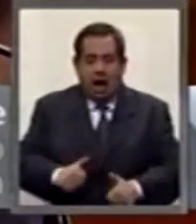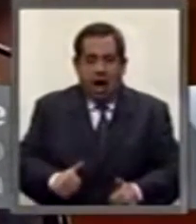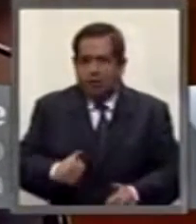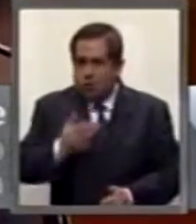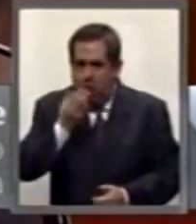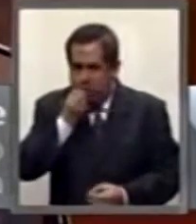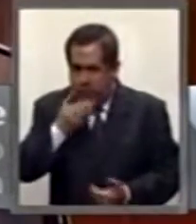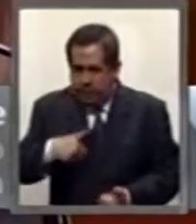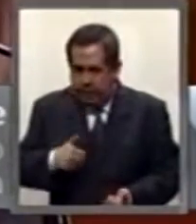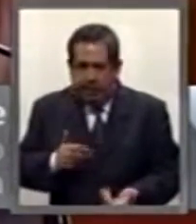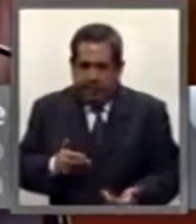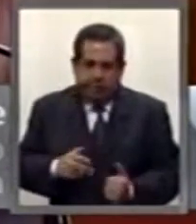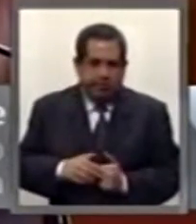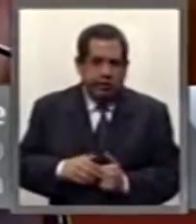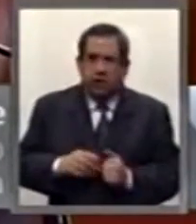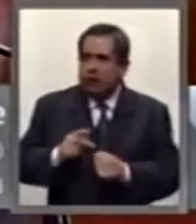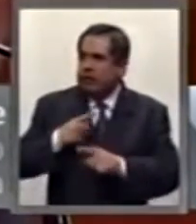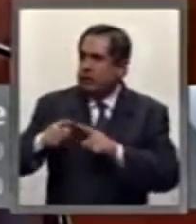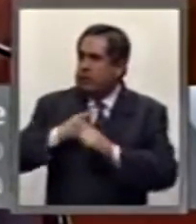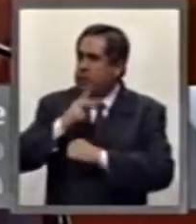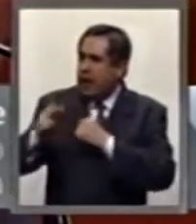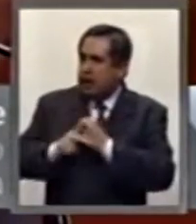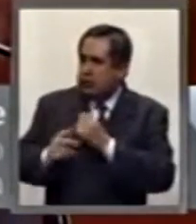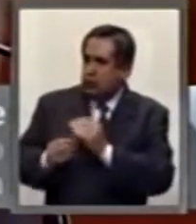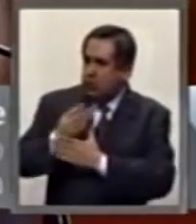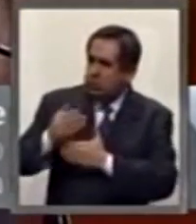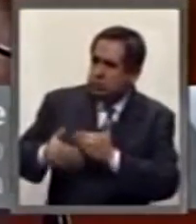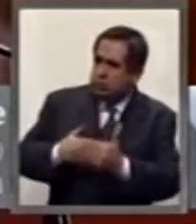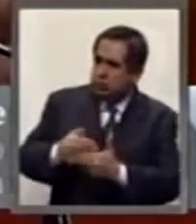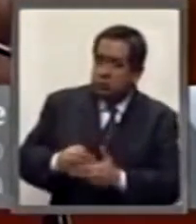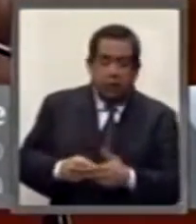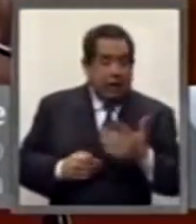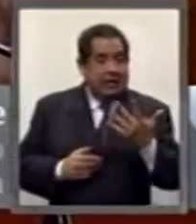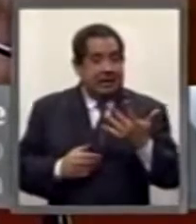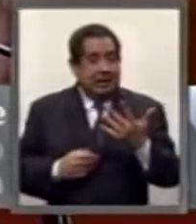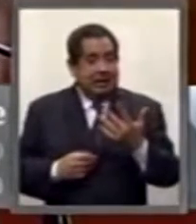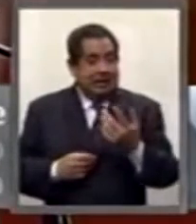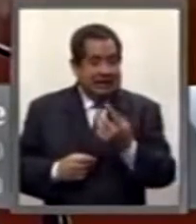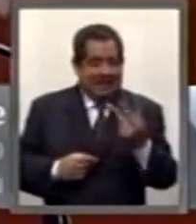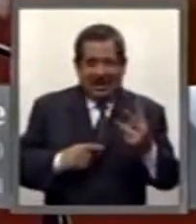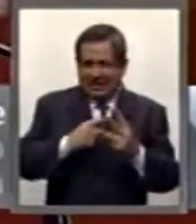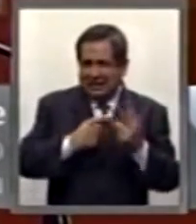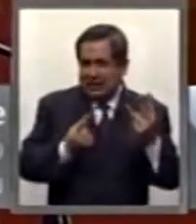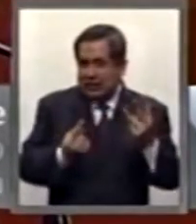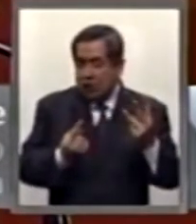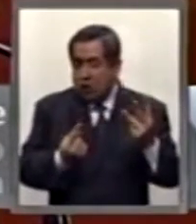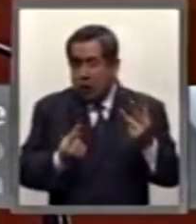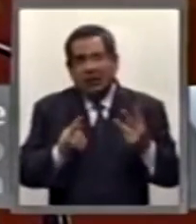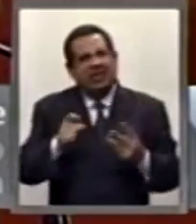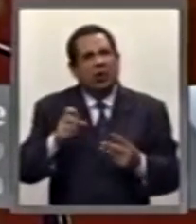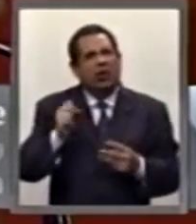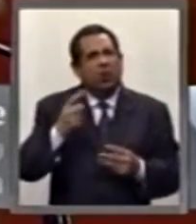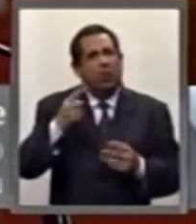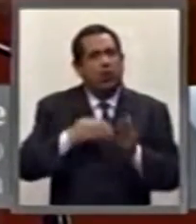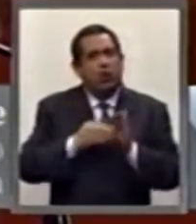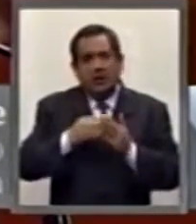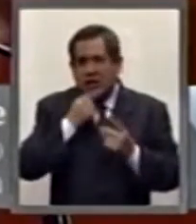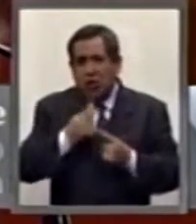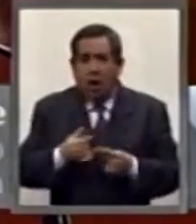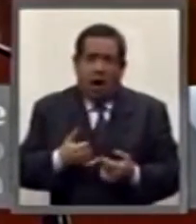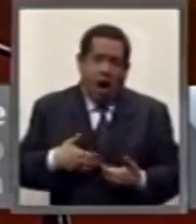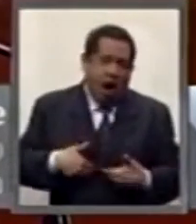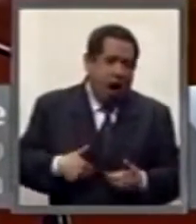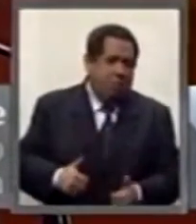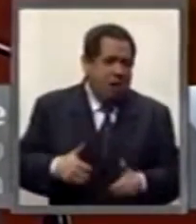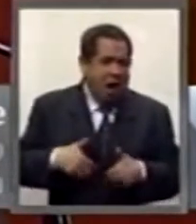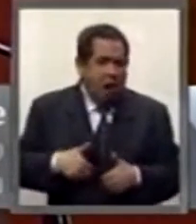subnutrición. En los países en desarrollo, uno de cada 3 niños menores de 5 años, 161 millones en total, adolece